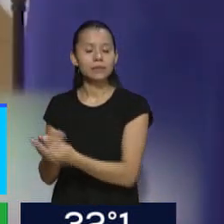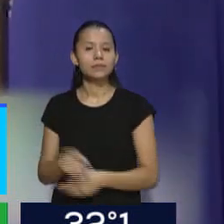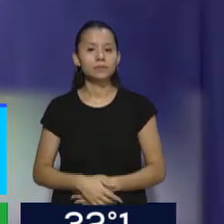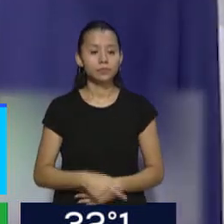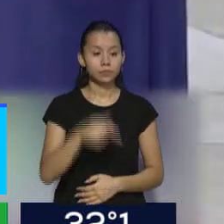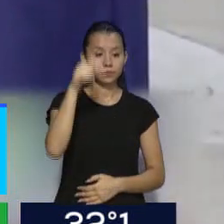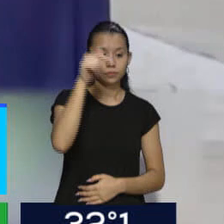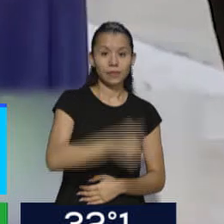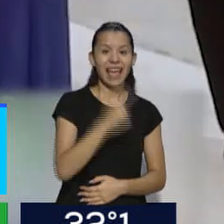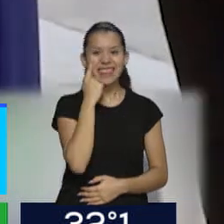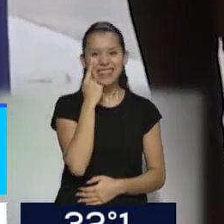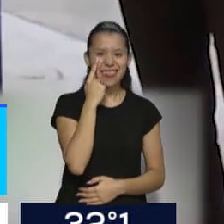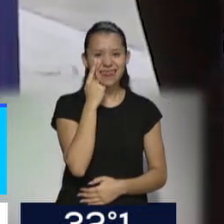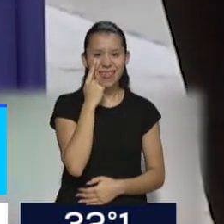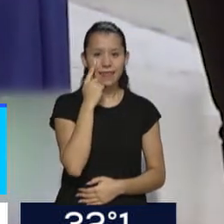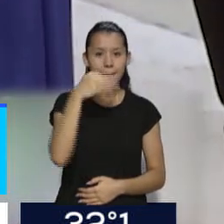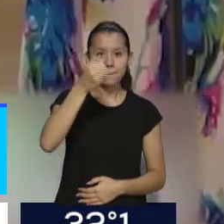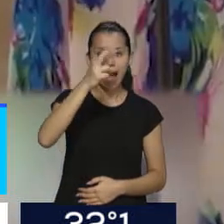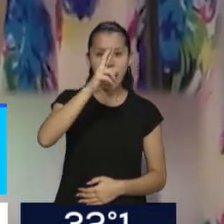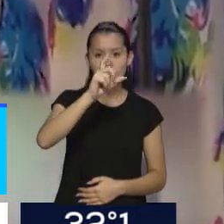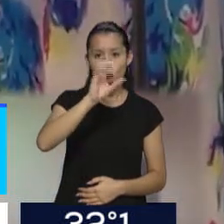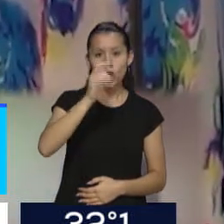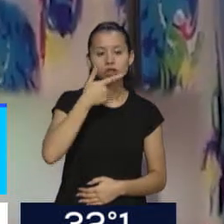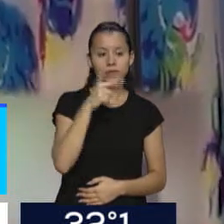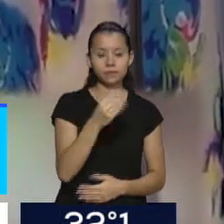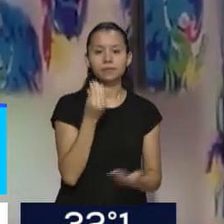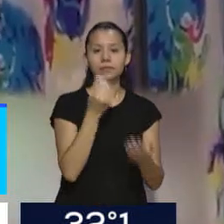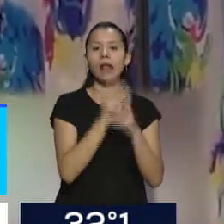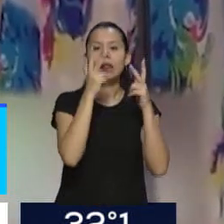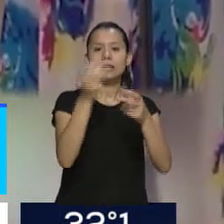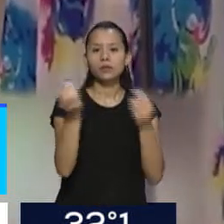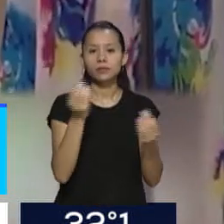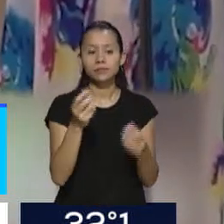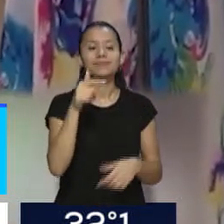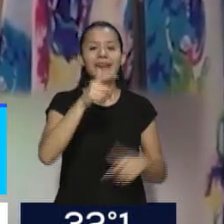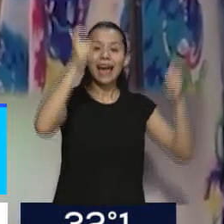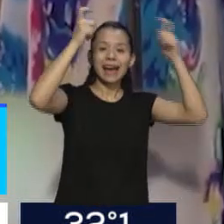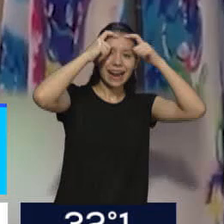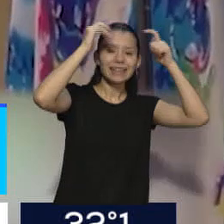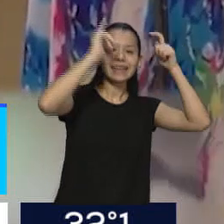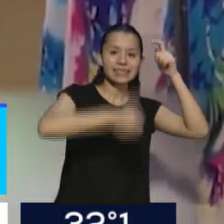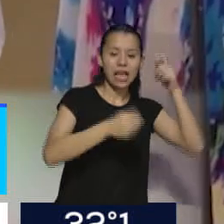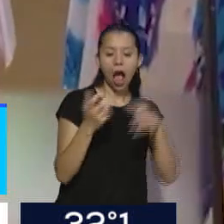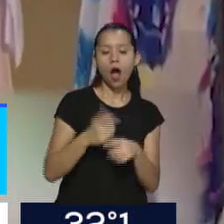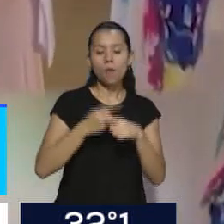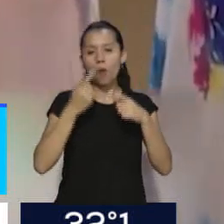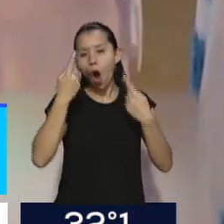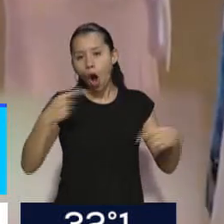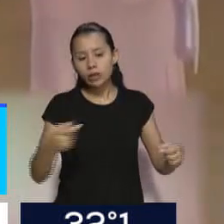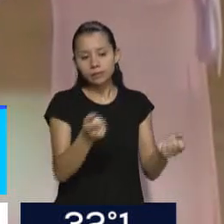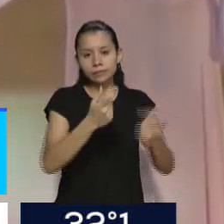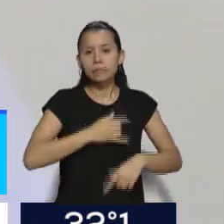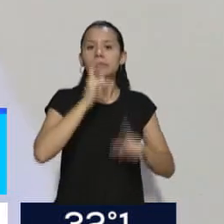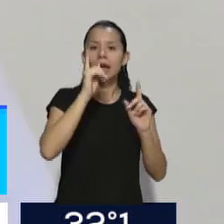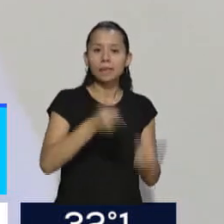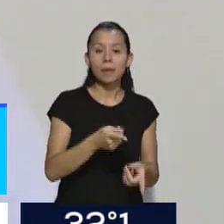Marcos Calvente explicó que Güemes tendrá de esta forma reina con atributos y con elección. Sin embargo, no habrá distritales